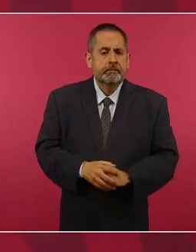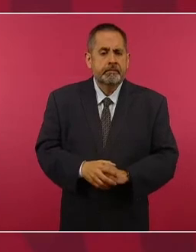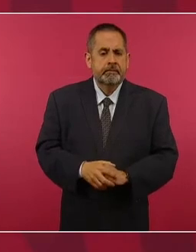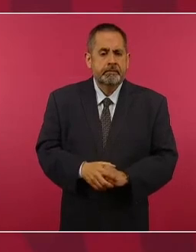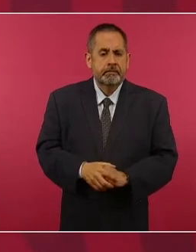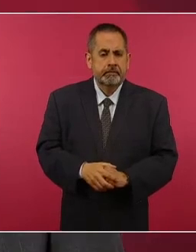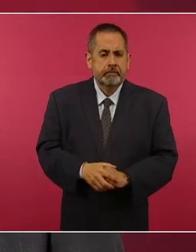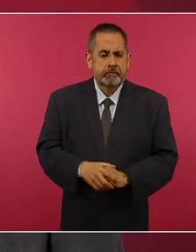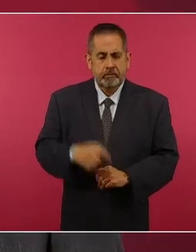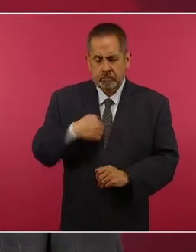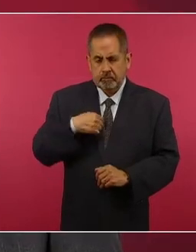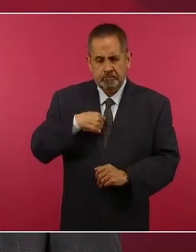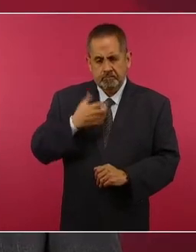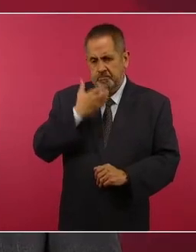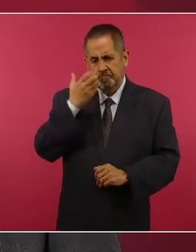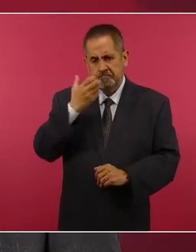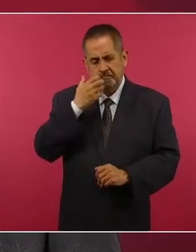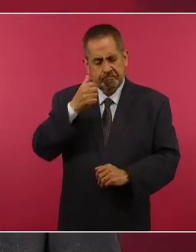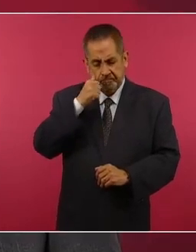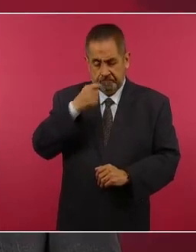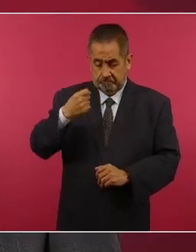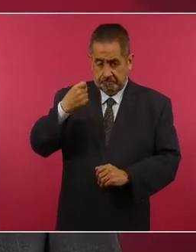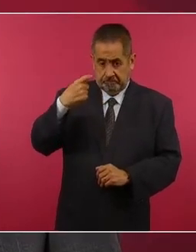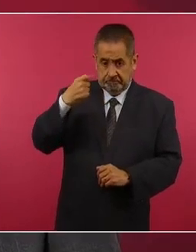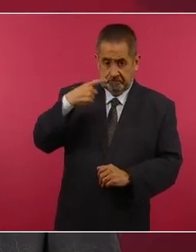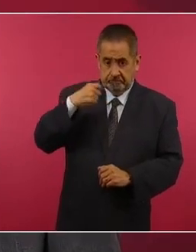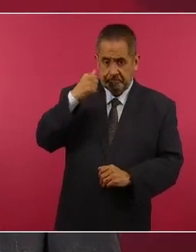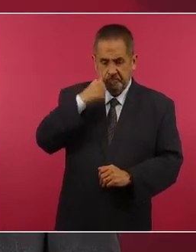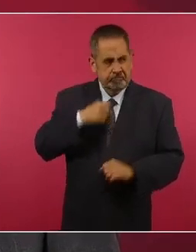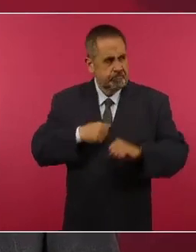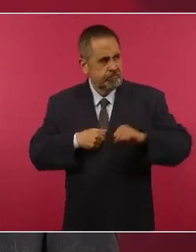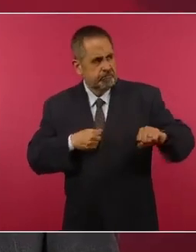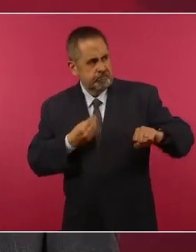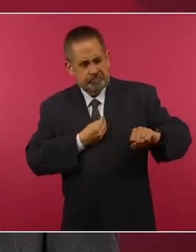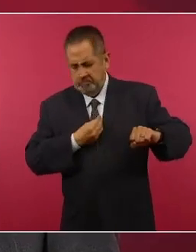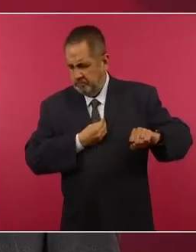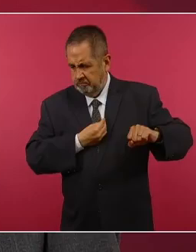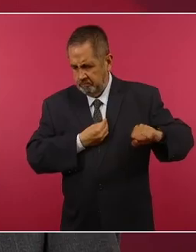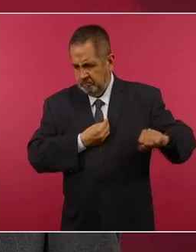y que yo estoy acostumbrado a resistir.